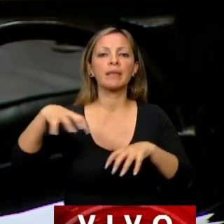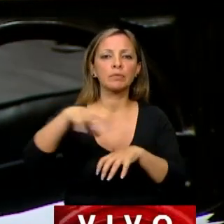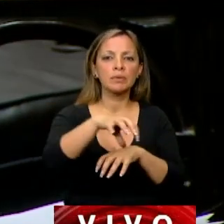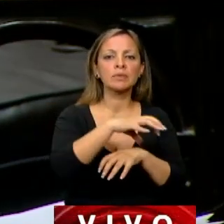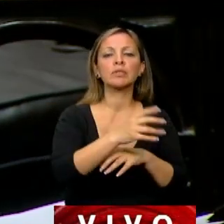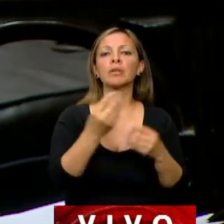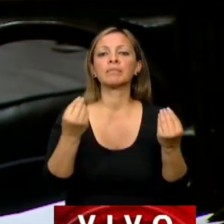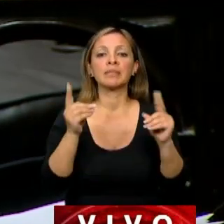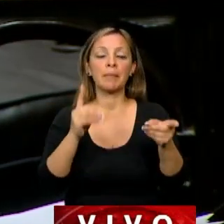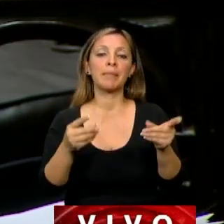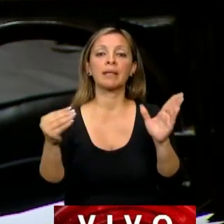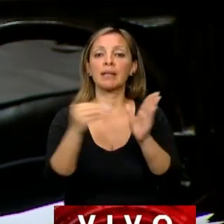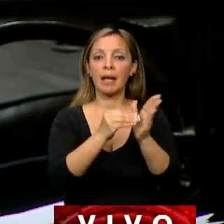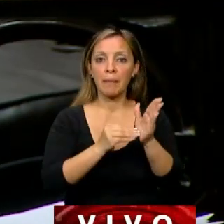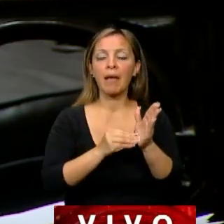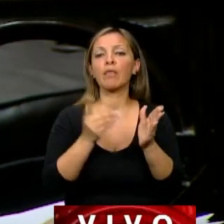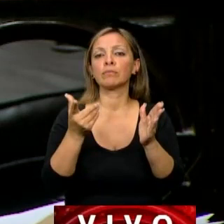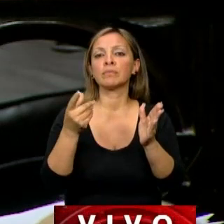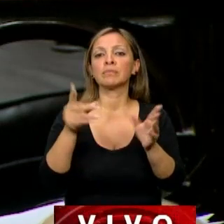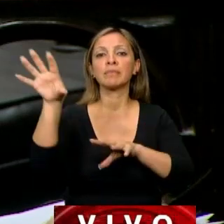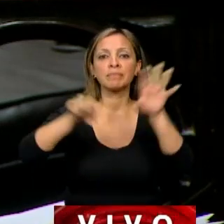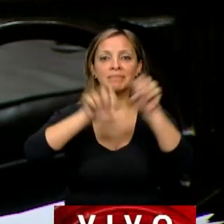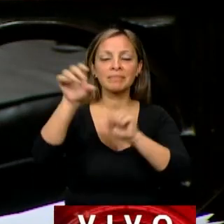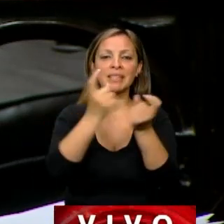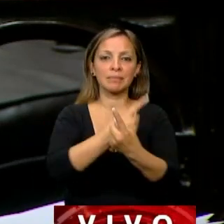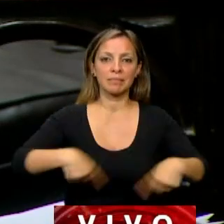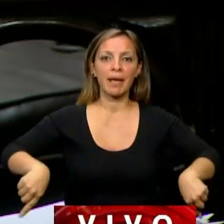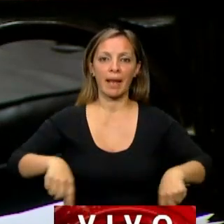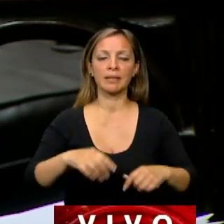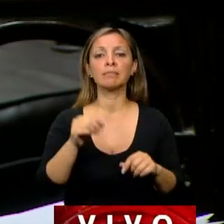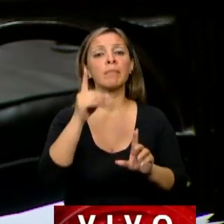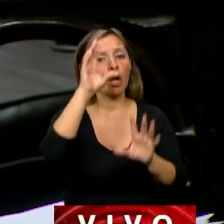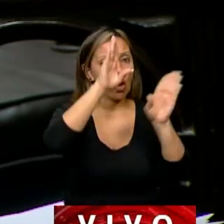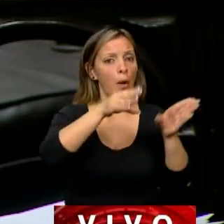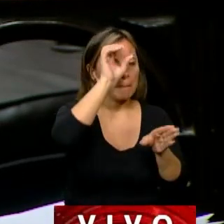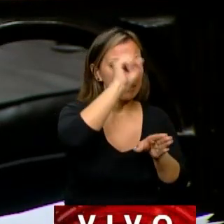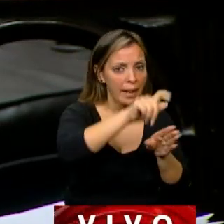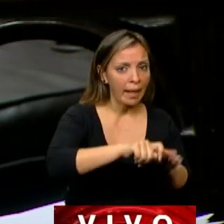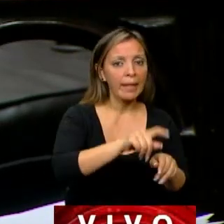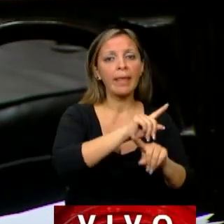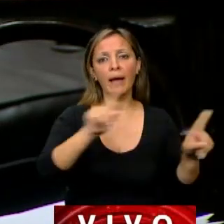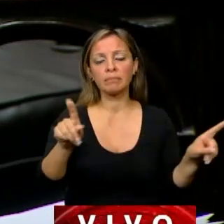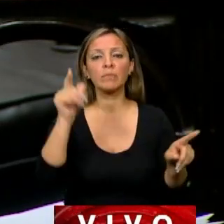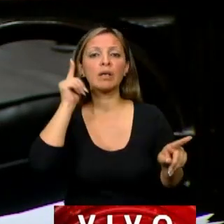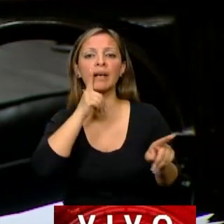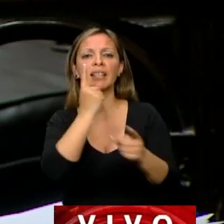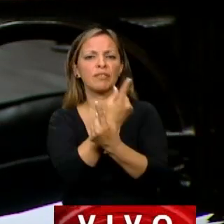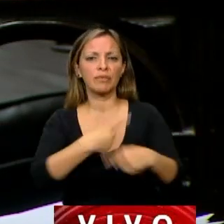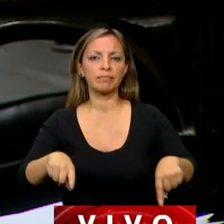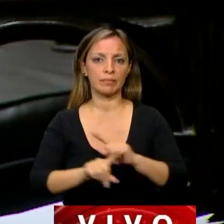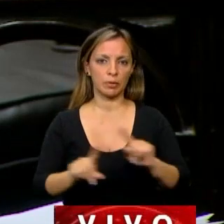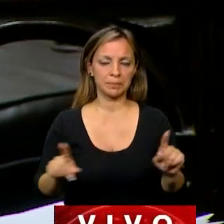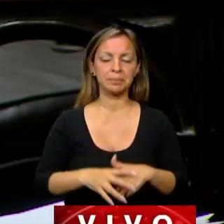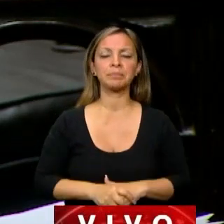desgravado en los ingresos provenientes de exportación de bienes de excepto minería hidrocarburos y sus servicios complementarios